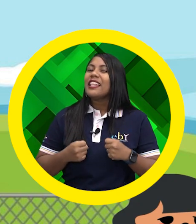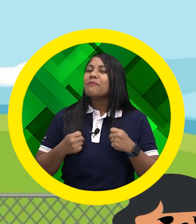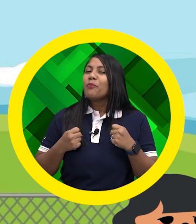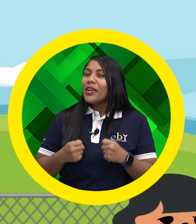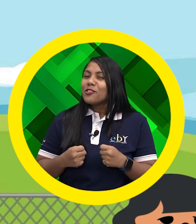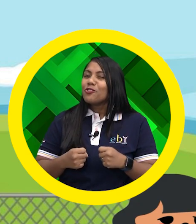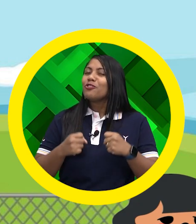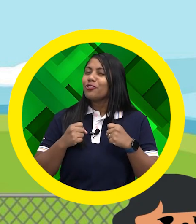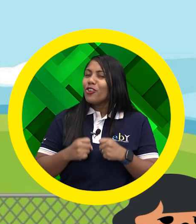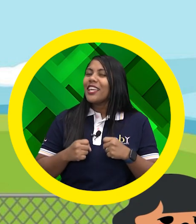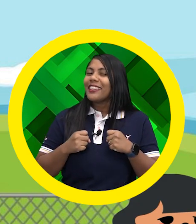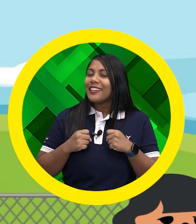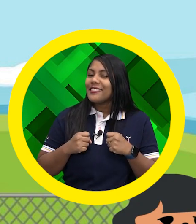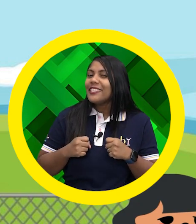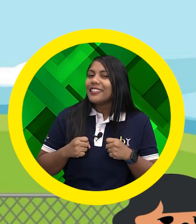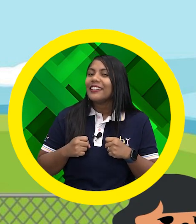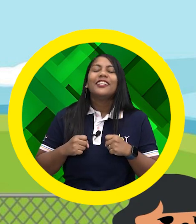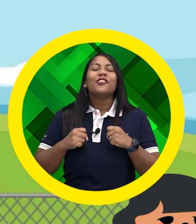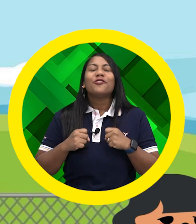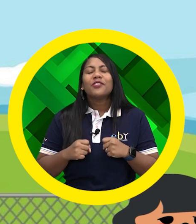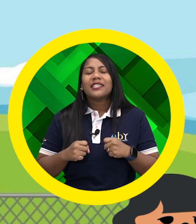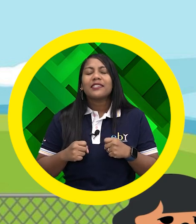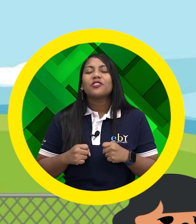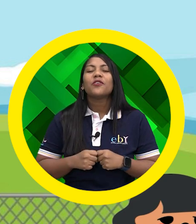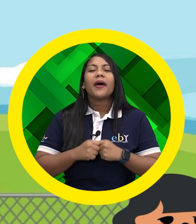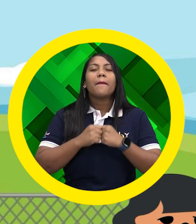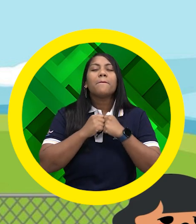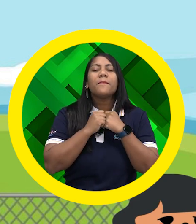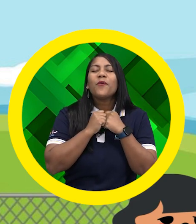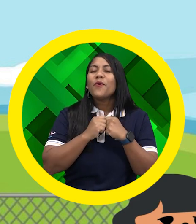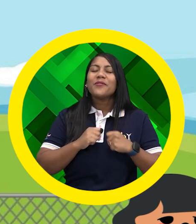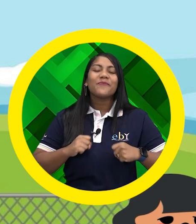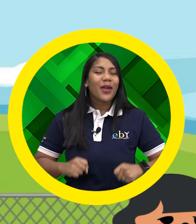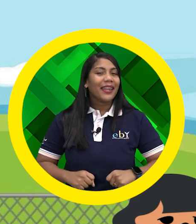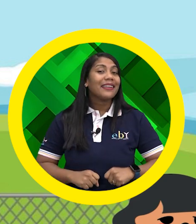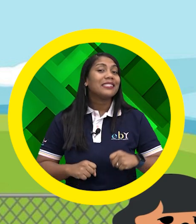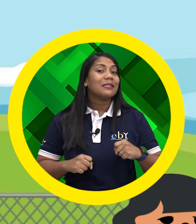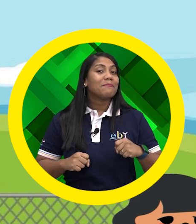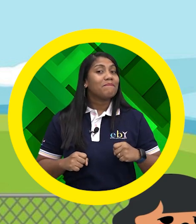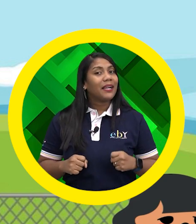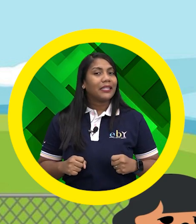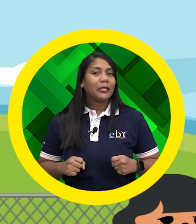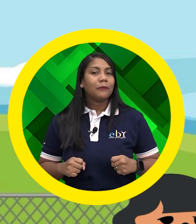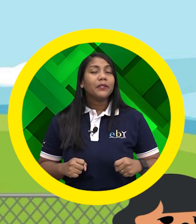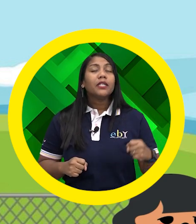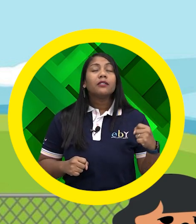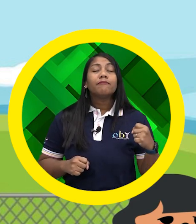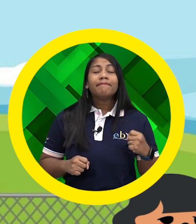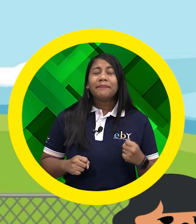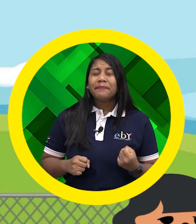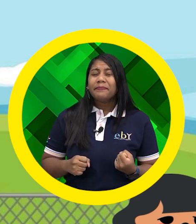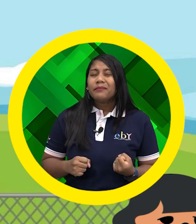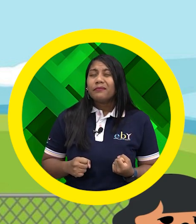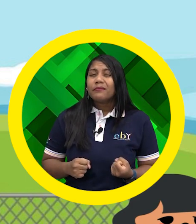señora del puesto Doña Teresita una señora muy buena y simpática